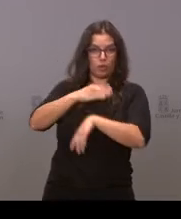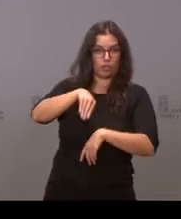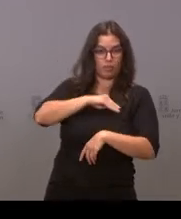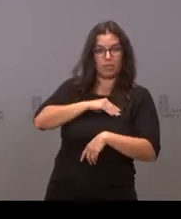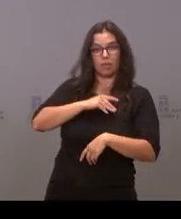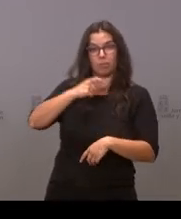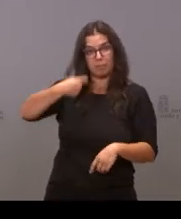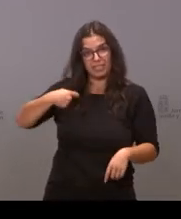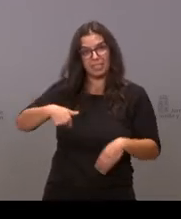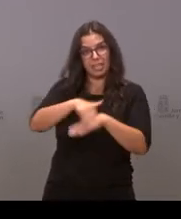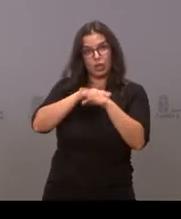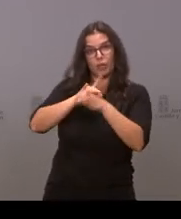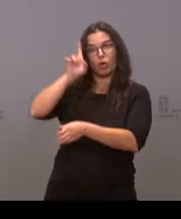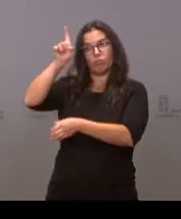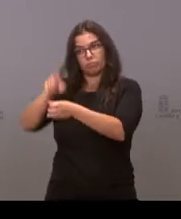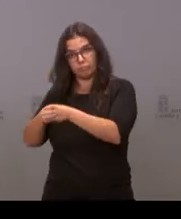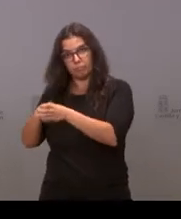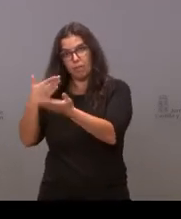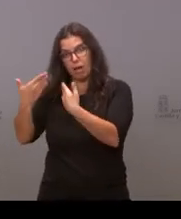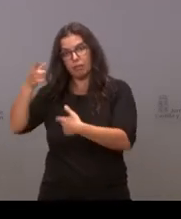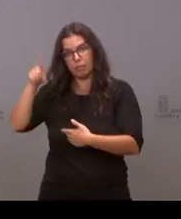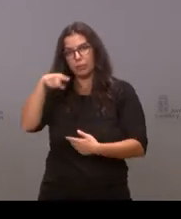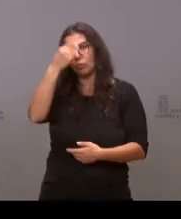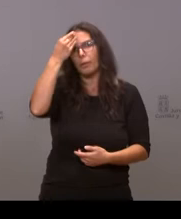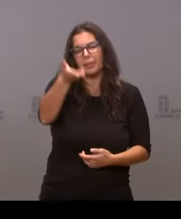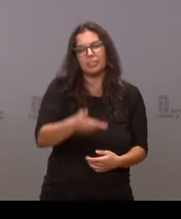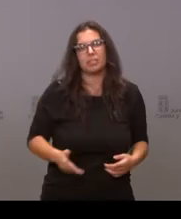pedro sánchez haya anunciado que acudirá a ella